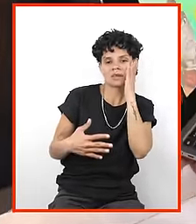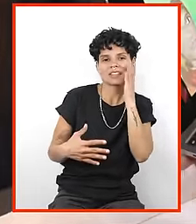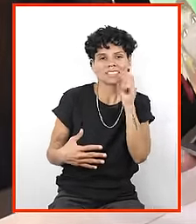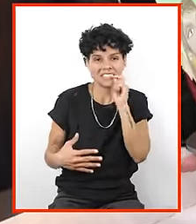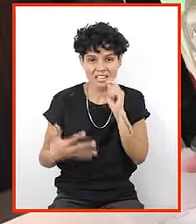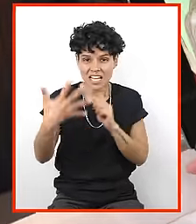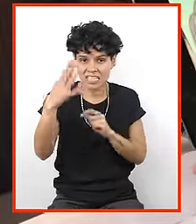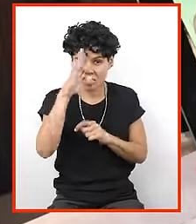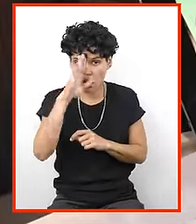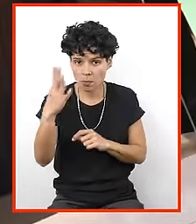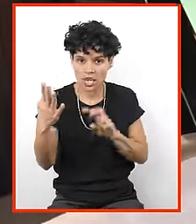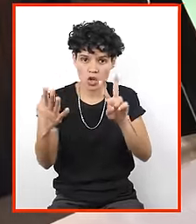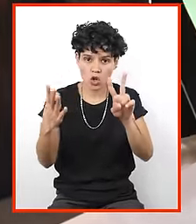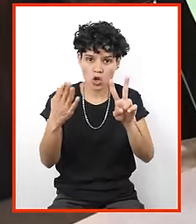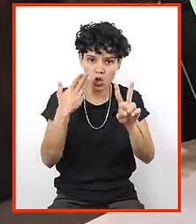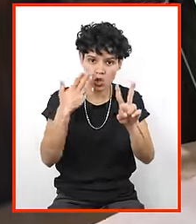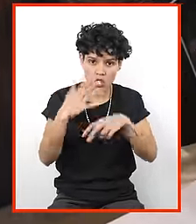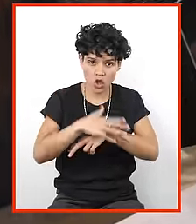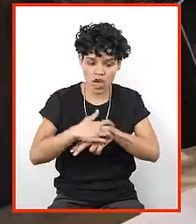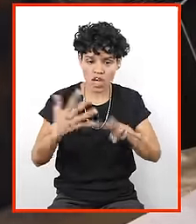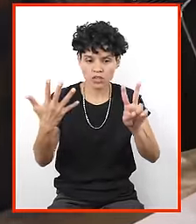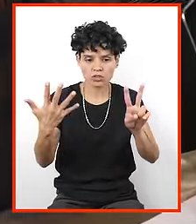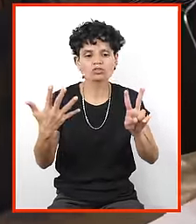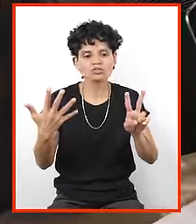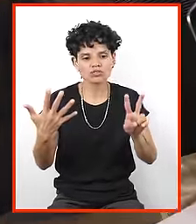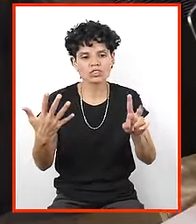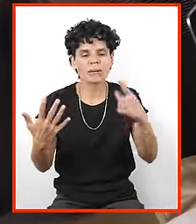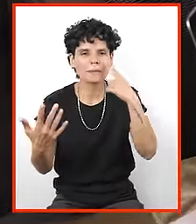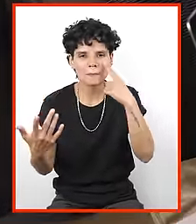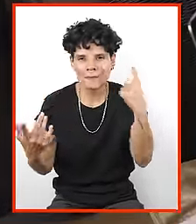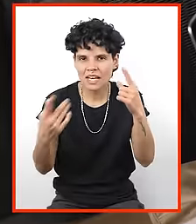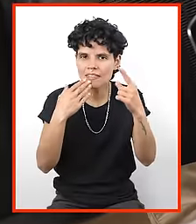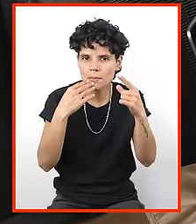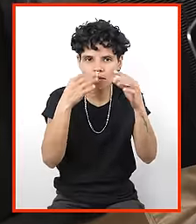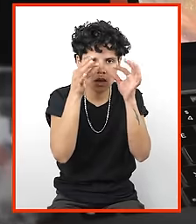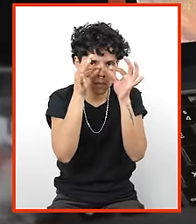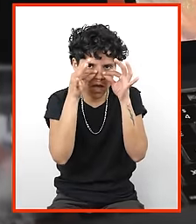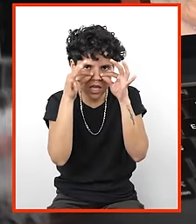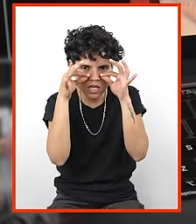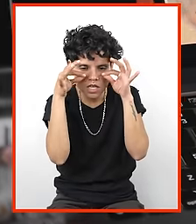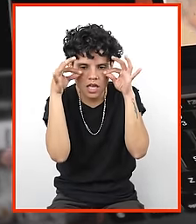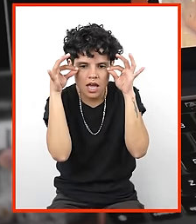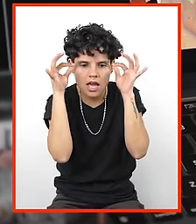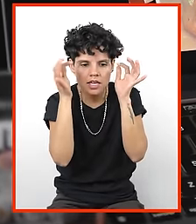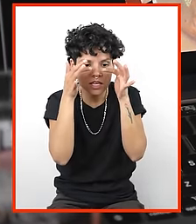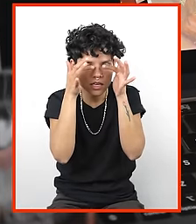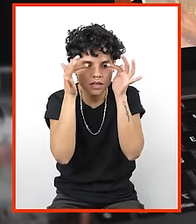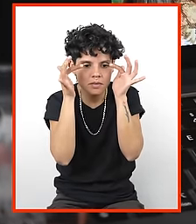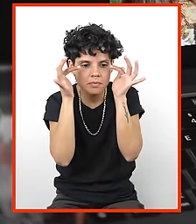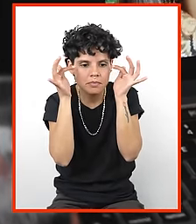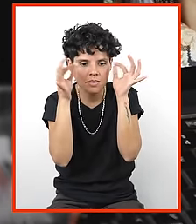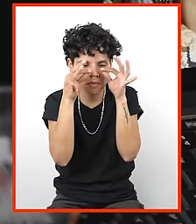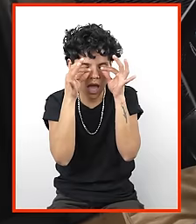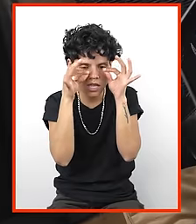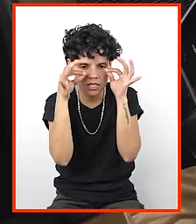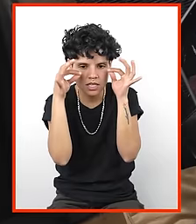gatos y cinco perros. Sí. Pero mira, tiene este el detalle del maquillaje. ¿Te habías fijado? No, ese detalle no. Mira. Lo... A